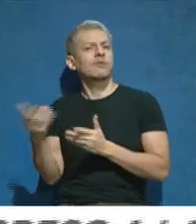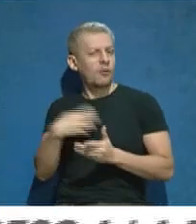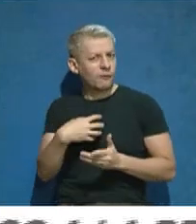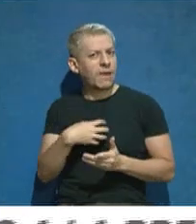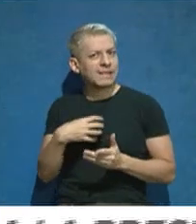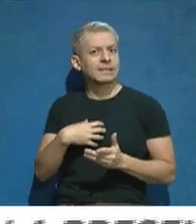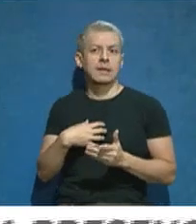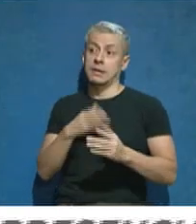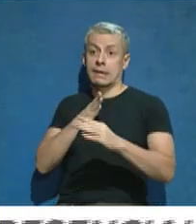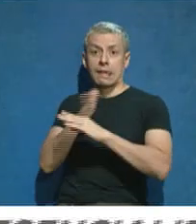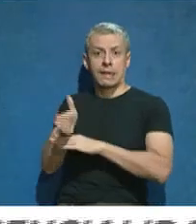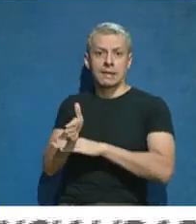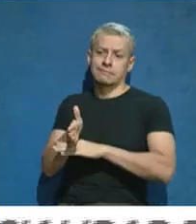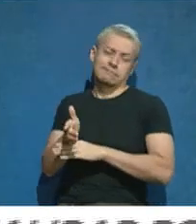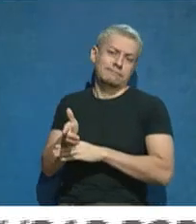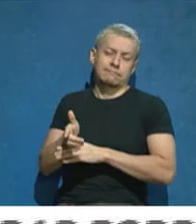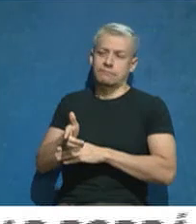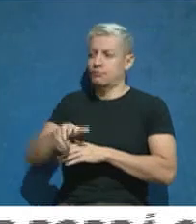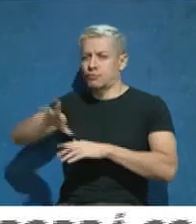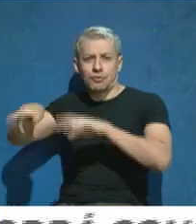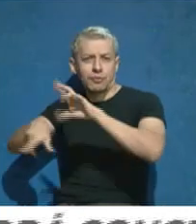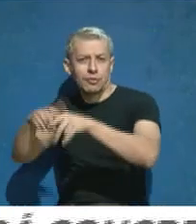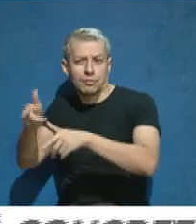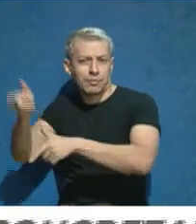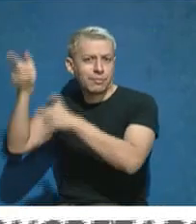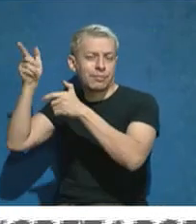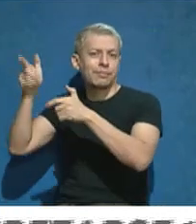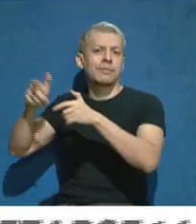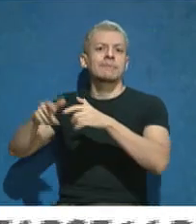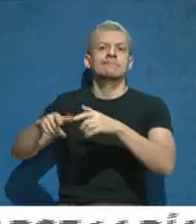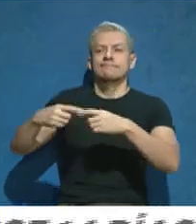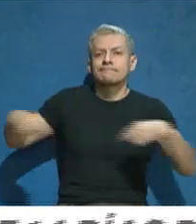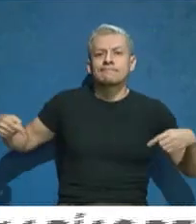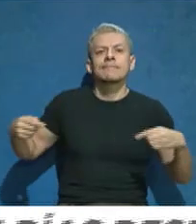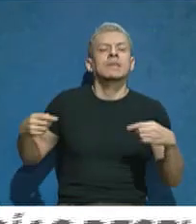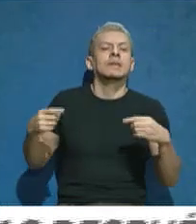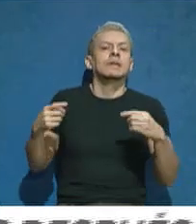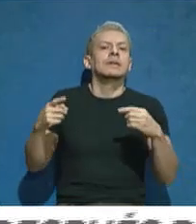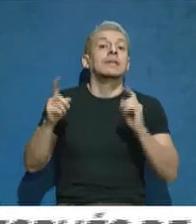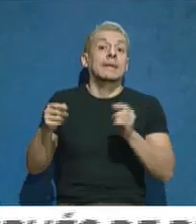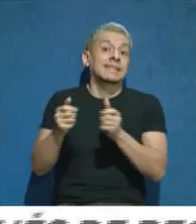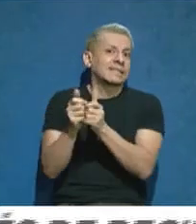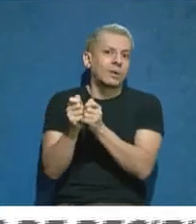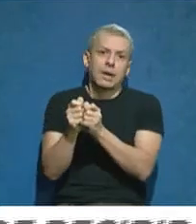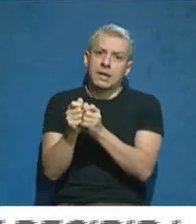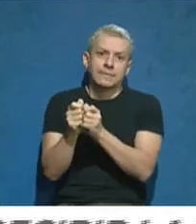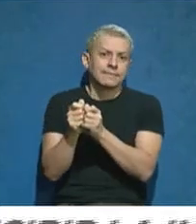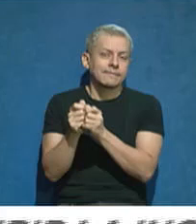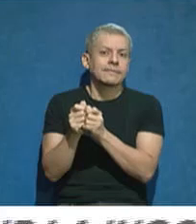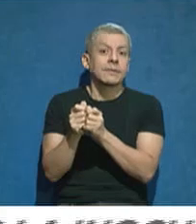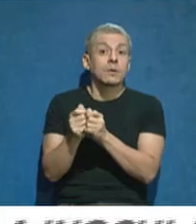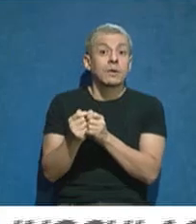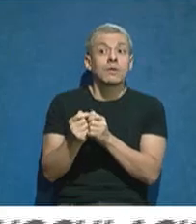y se llevaron elementos de valor, electrodomésticos fundamentalmente, y un elemento clave, teléfonos celulares. Una de